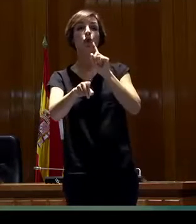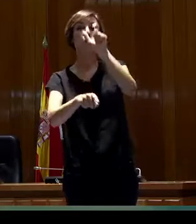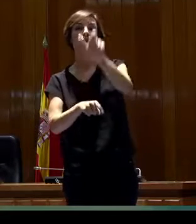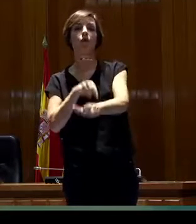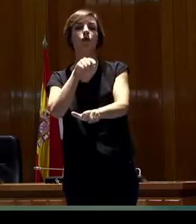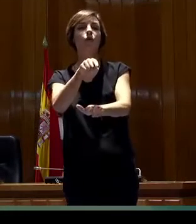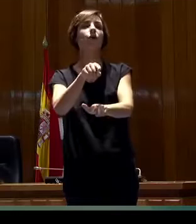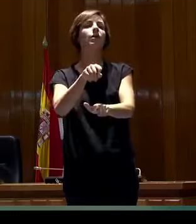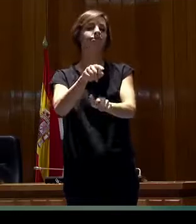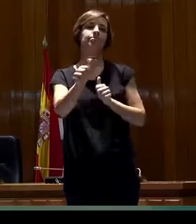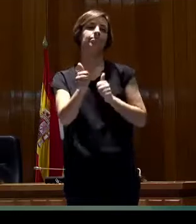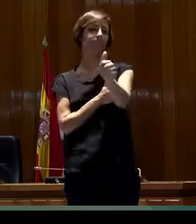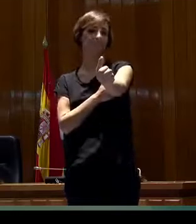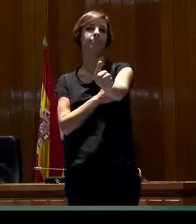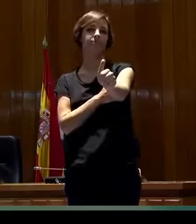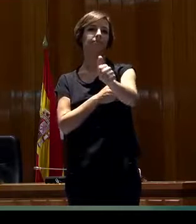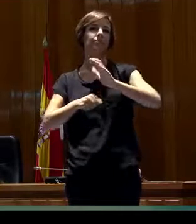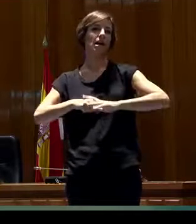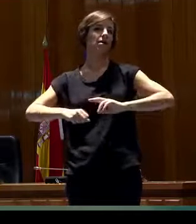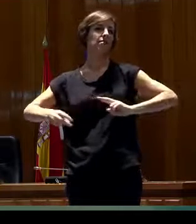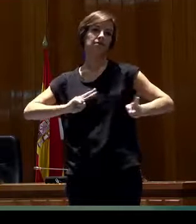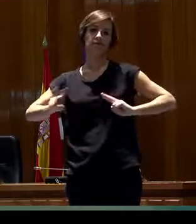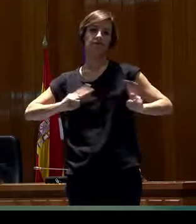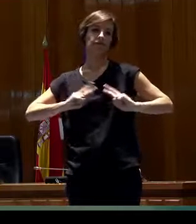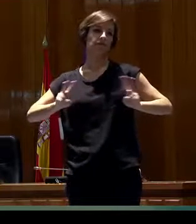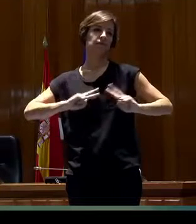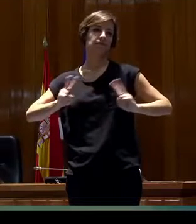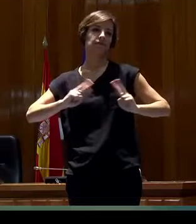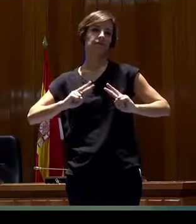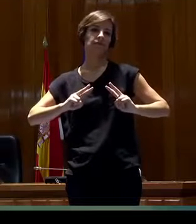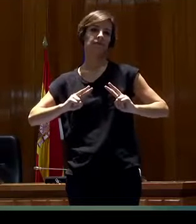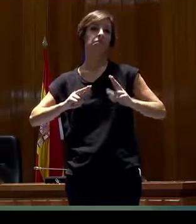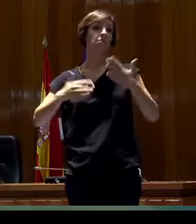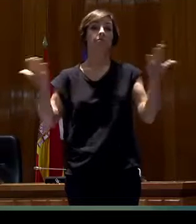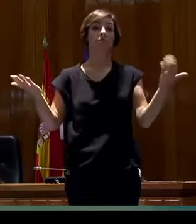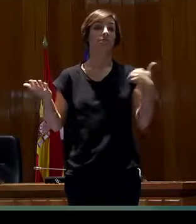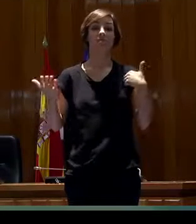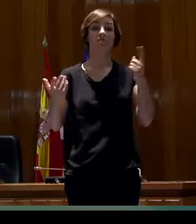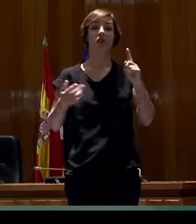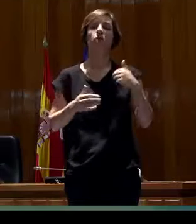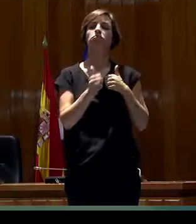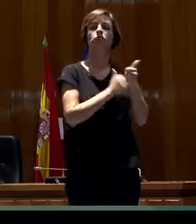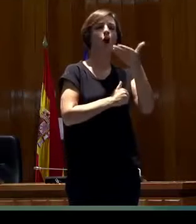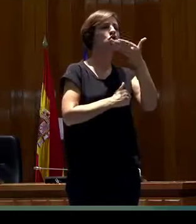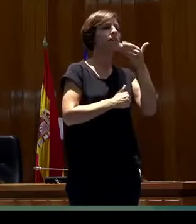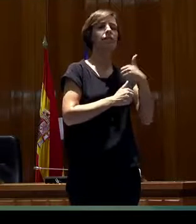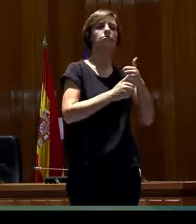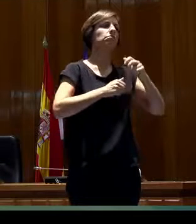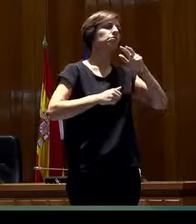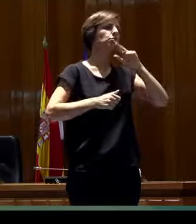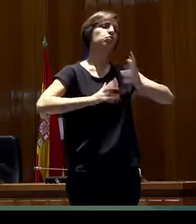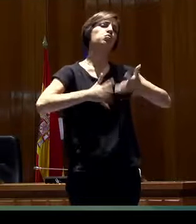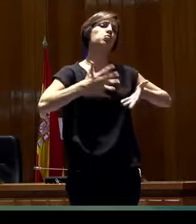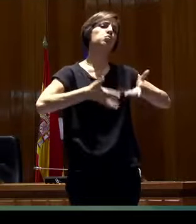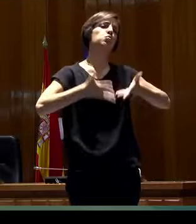va a tener preferencia, va a tener siempre la prioridad en la comunicación. Porque si no, de lo contrario, la tendencia va a ser, y por el